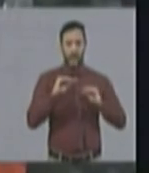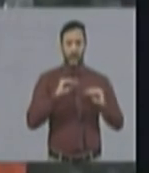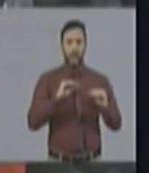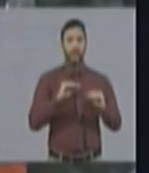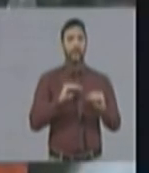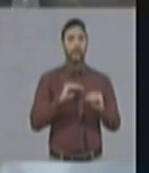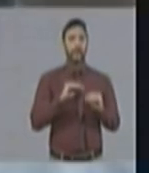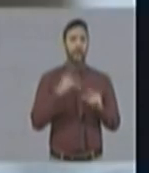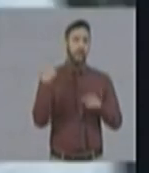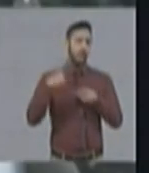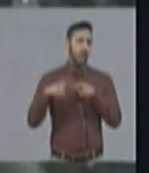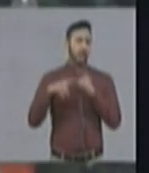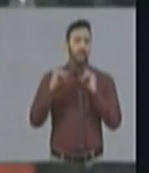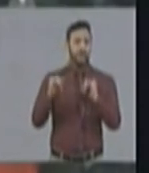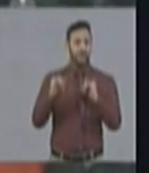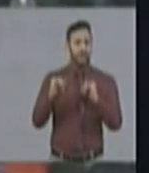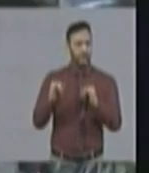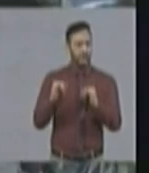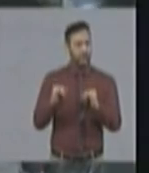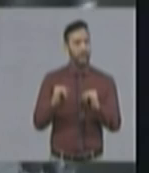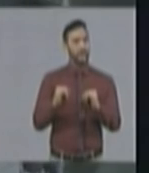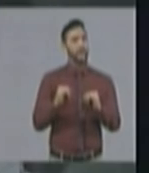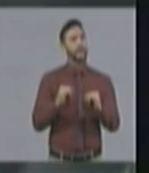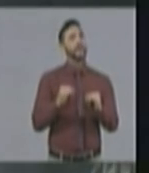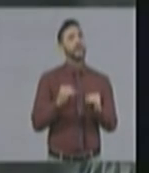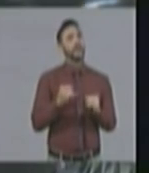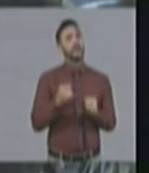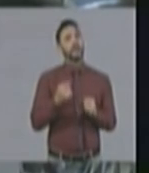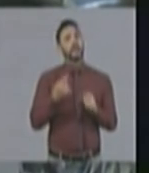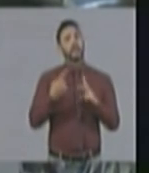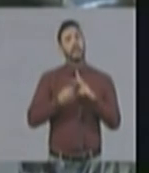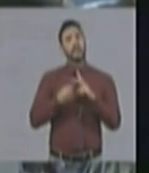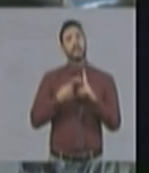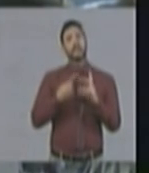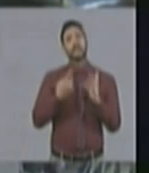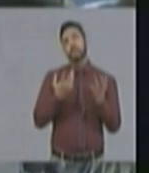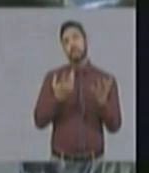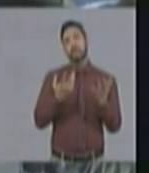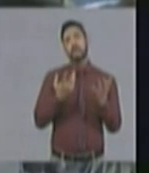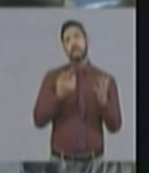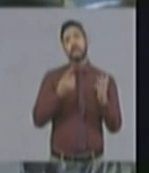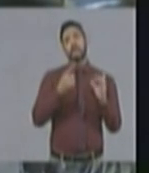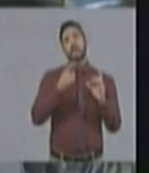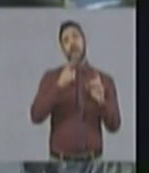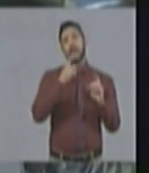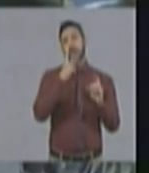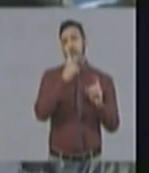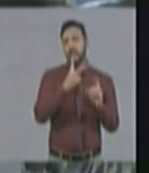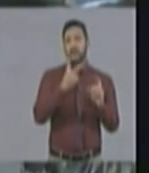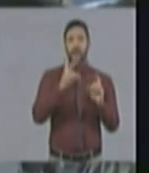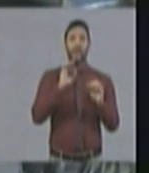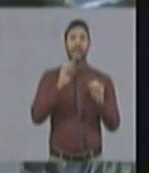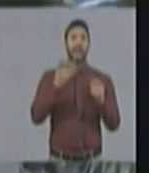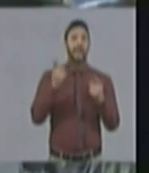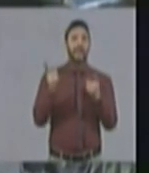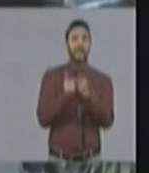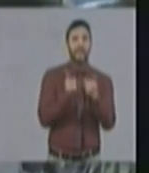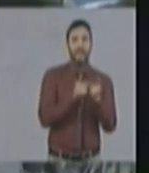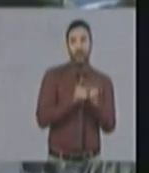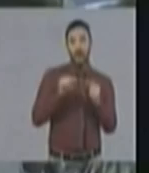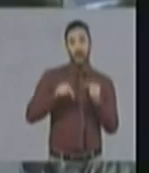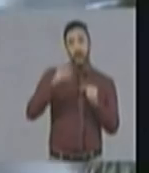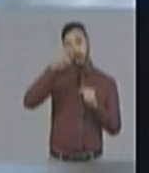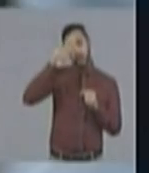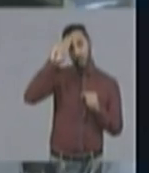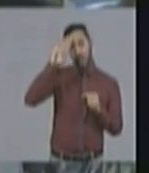en segmentos del sistema informativo de la televisión cubana, en las emisiones cubanas, atendiendo a las limitaciones de equipos que se conocen que